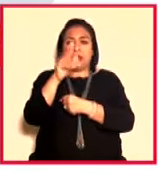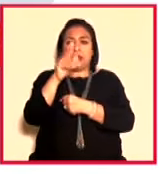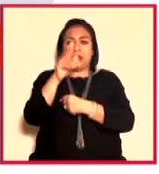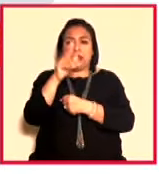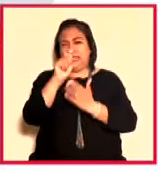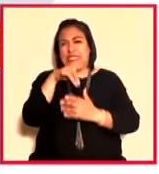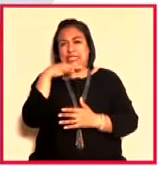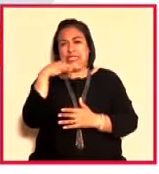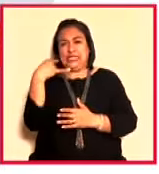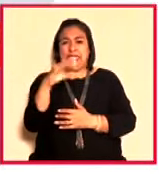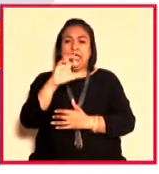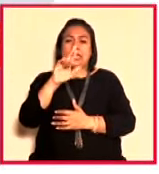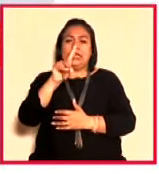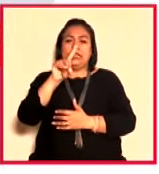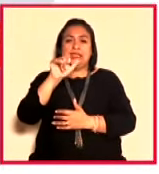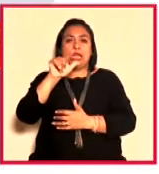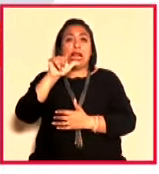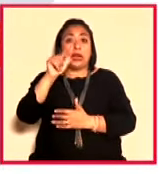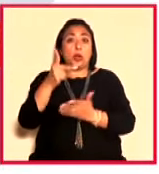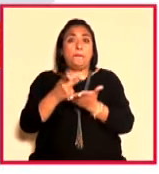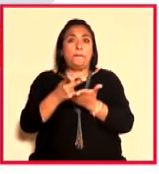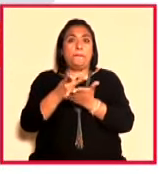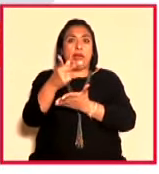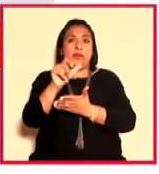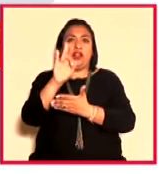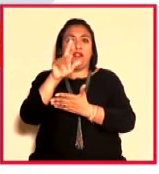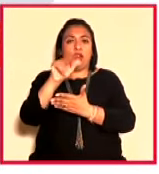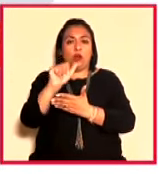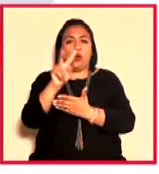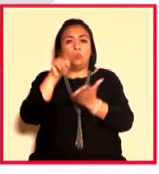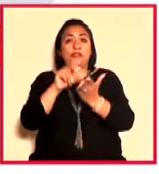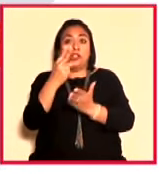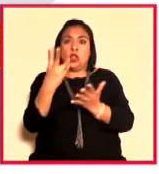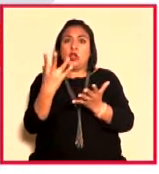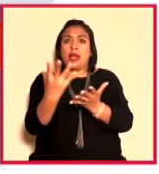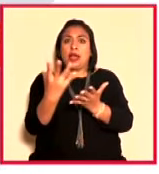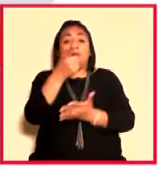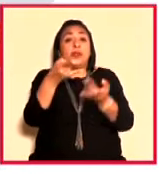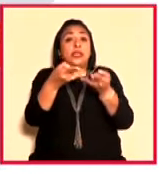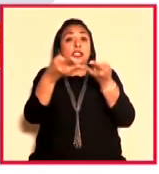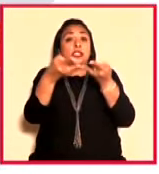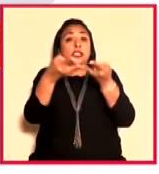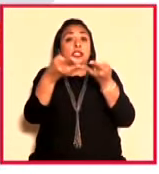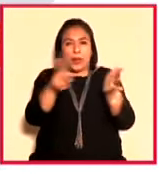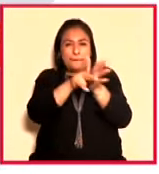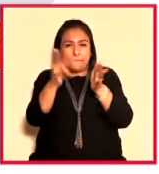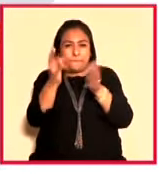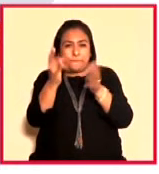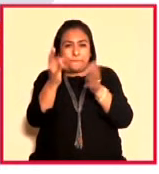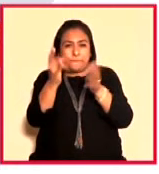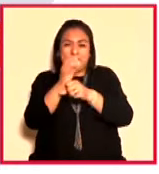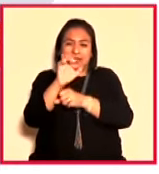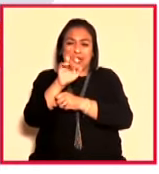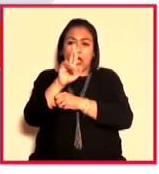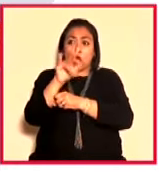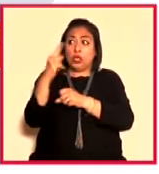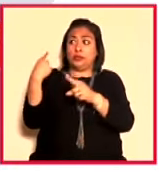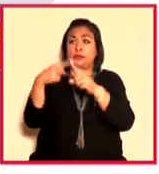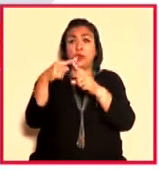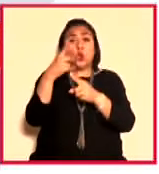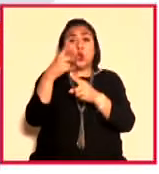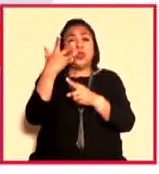Cristian Alarcón fue la ganadora del Premio Alfaguara 2022. La historia del periodista y cronista que en las últimas décadas